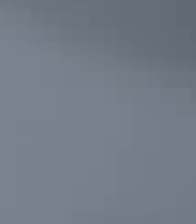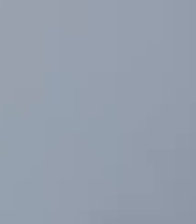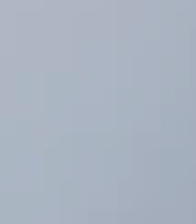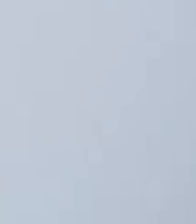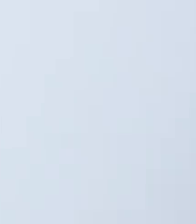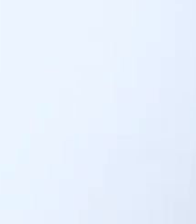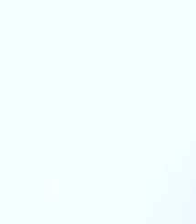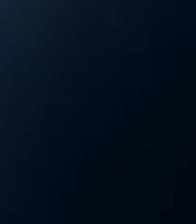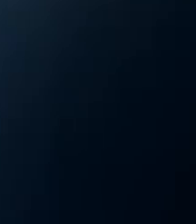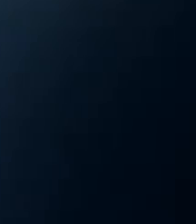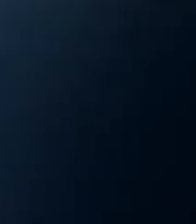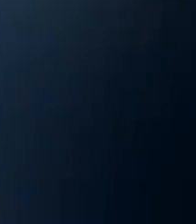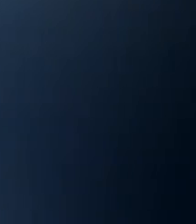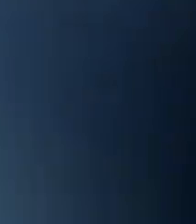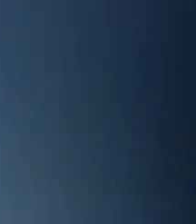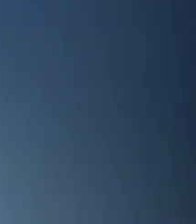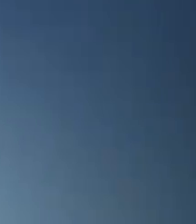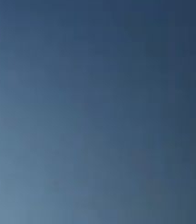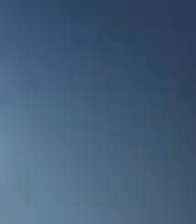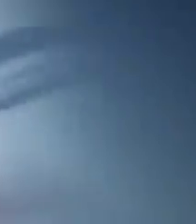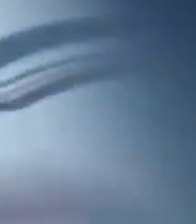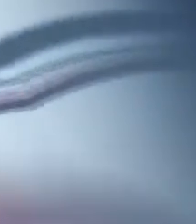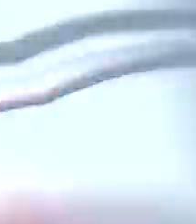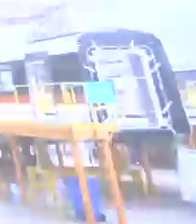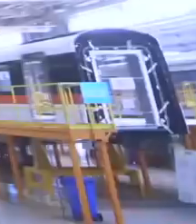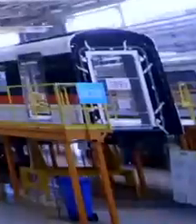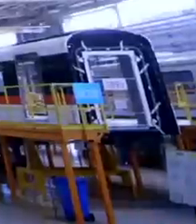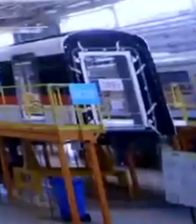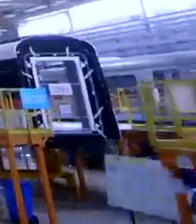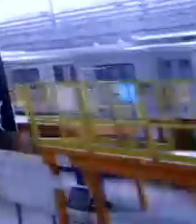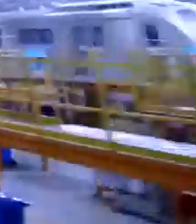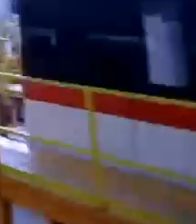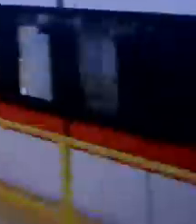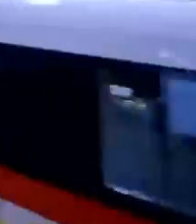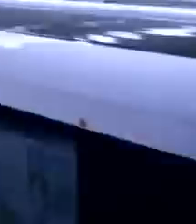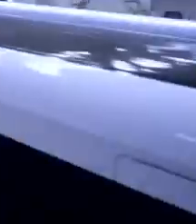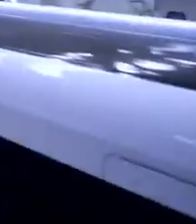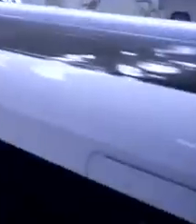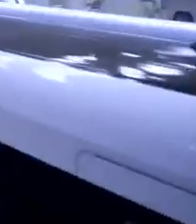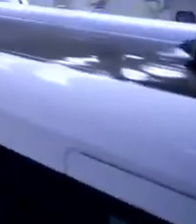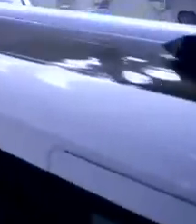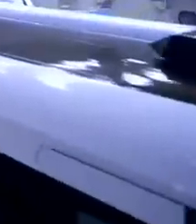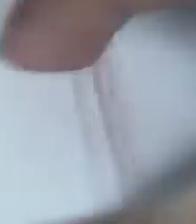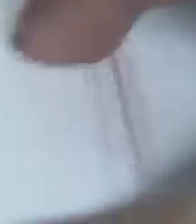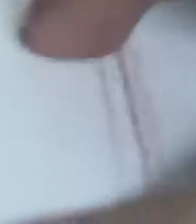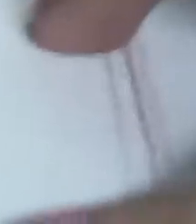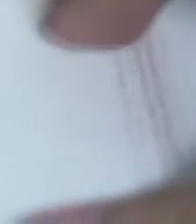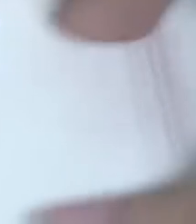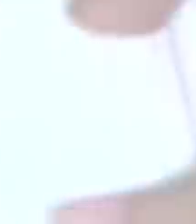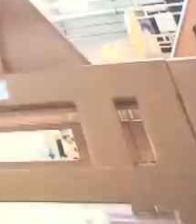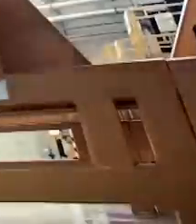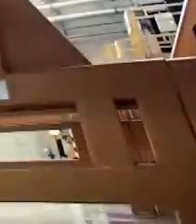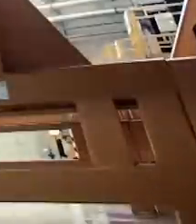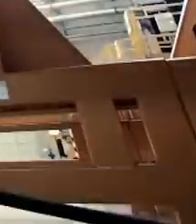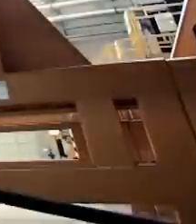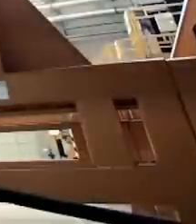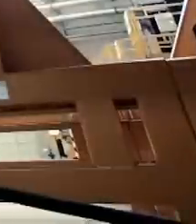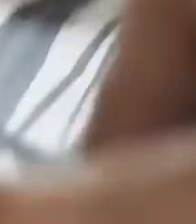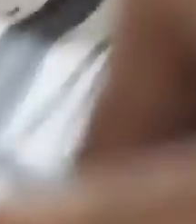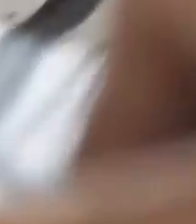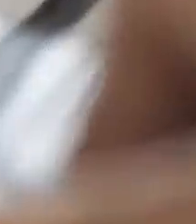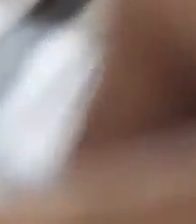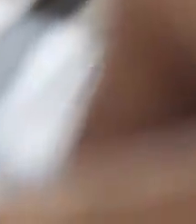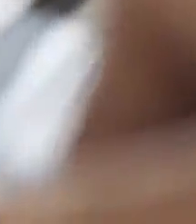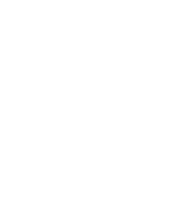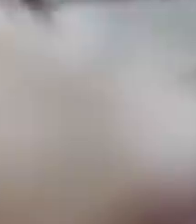El primer tren de una flotilla de 9 unidades articuladas del tren ligero salió desde Shunshui en China con